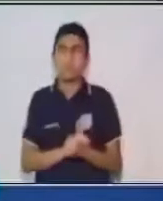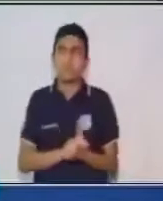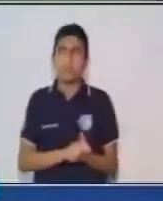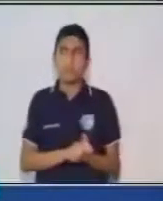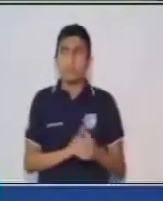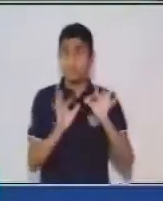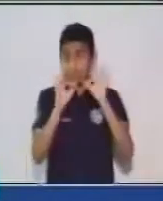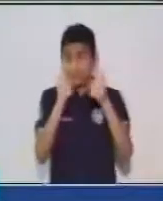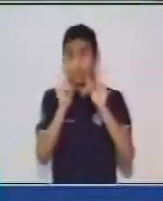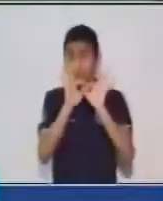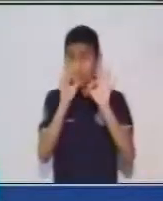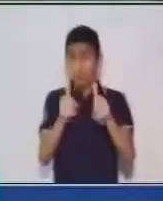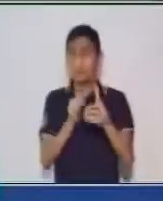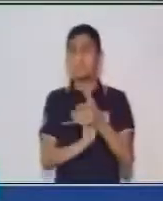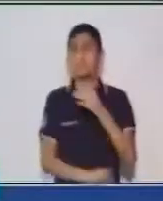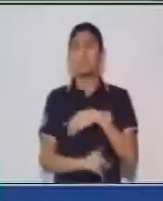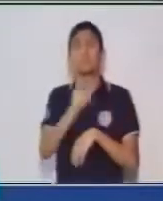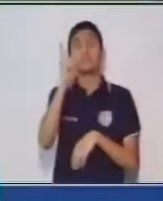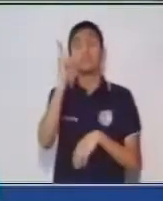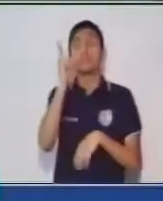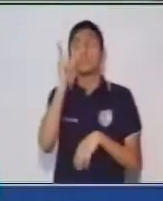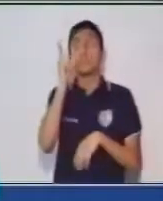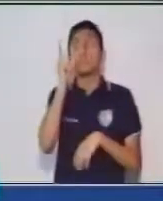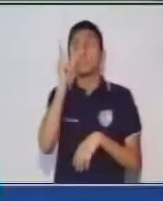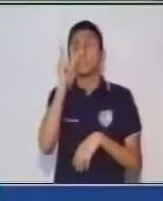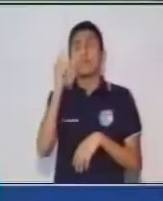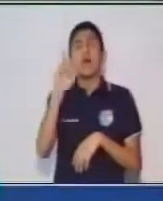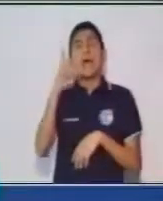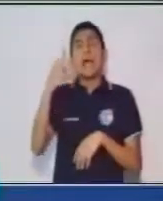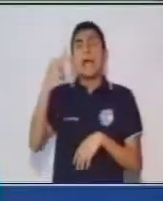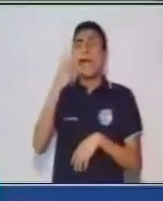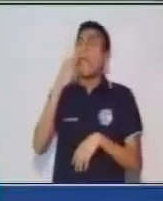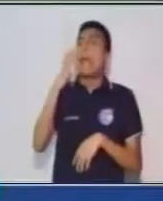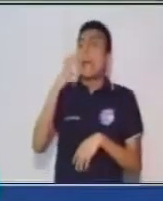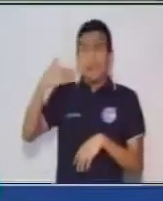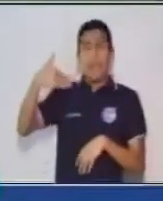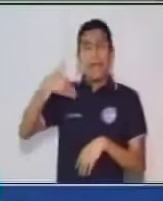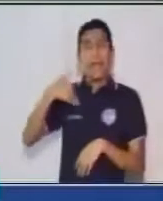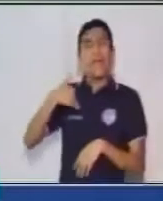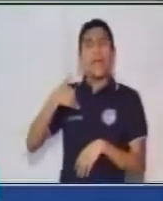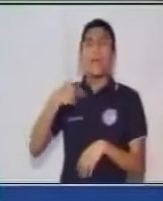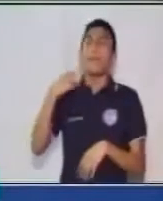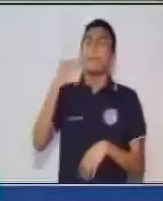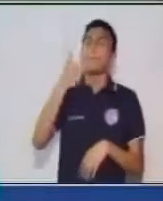Muy bien. He bebido.